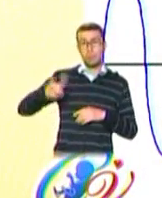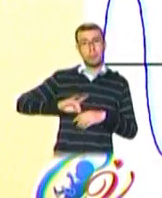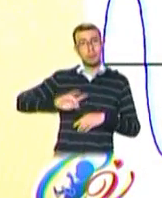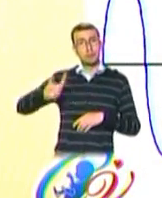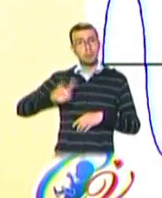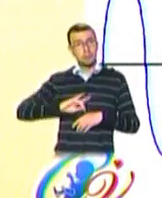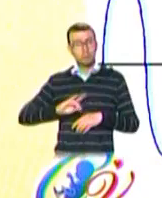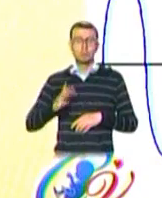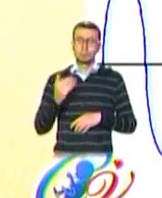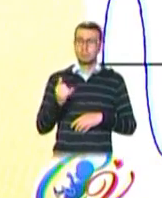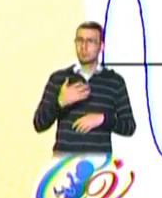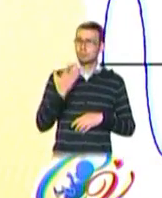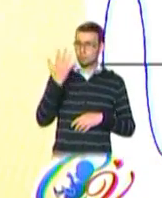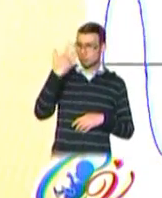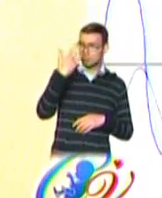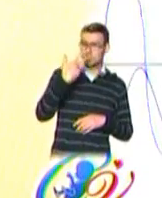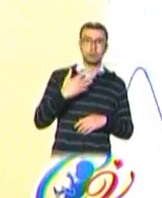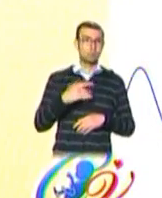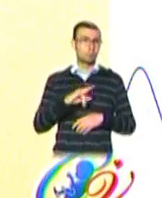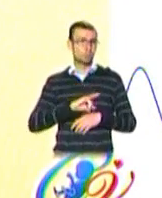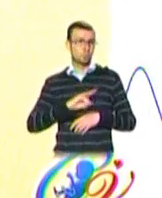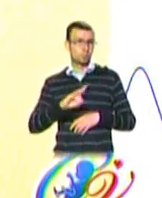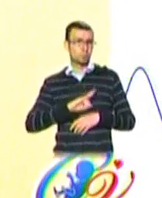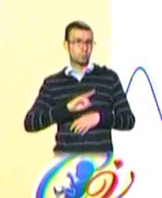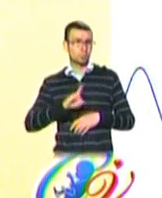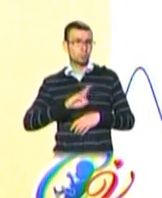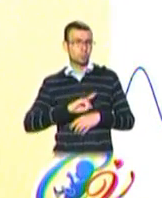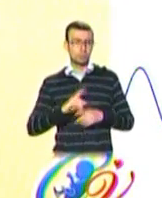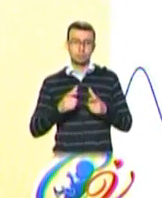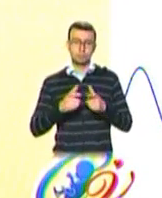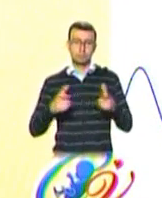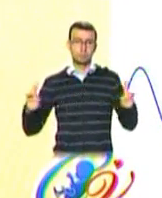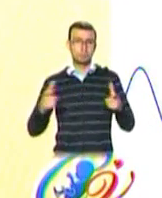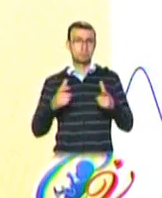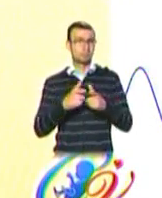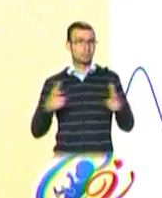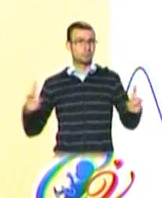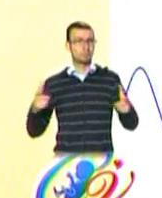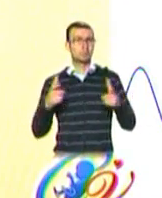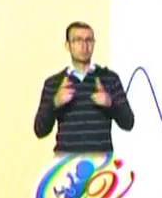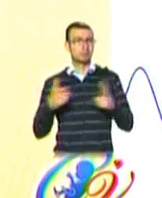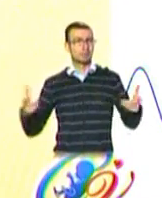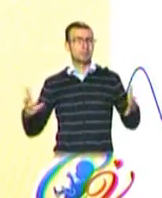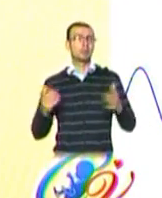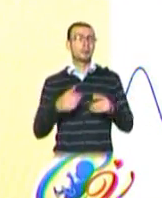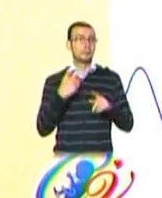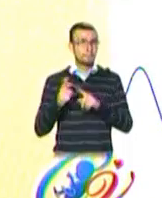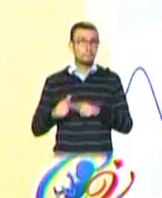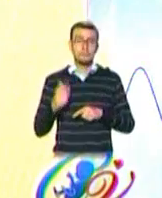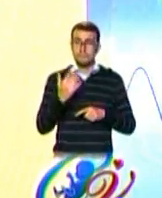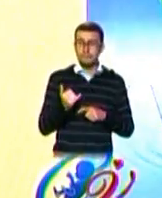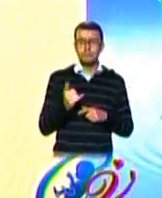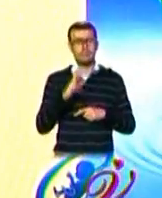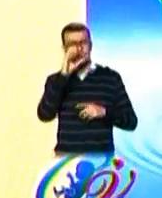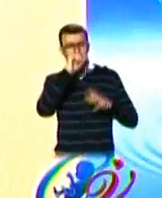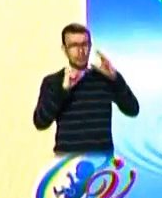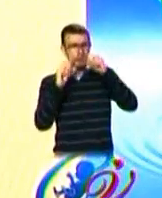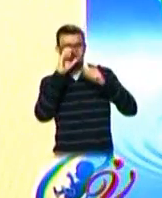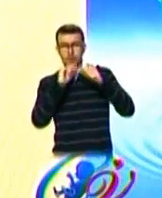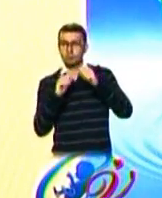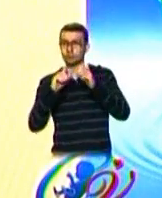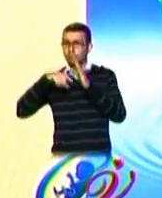electrocardiograma, las ondas del electrocardiograma. Y entonces todas esas ondas son interpretadas y vemos como la